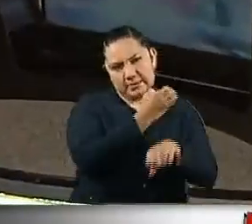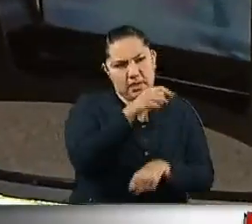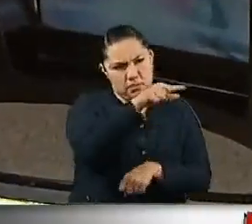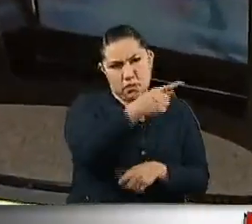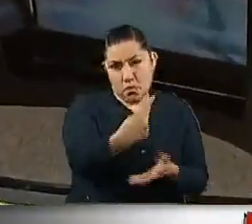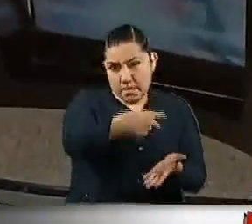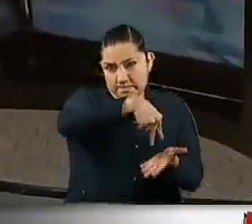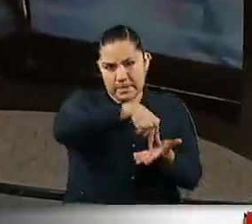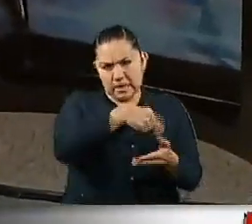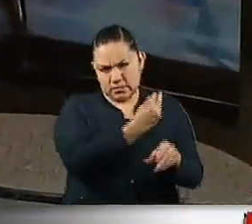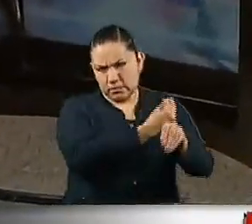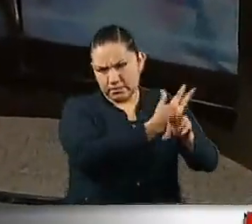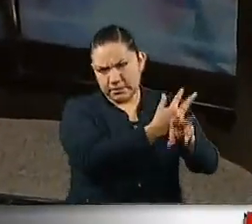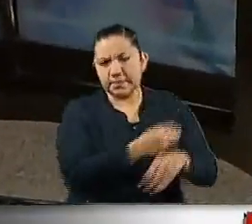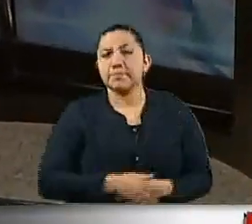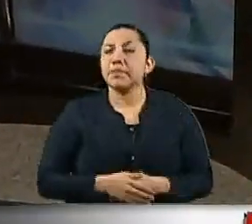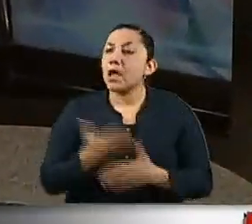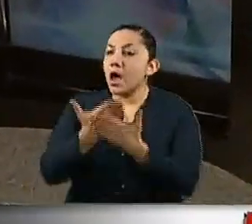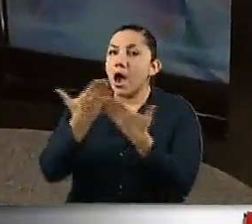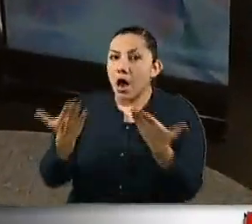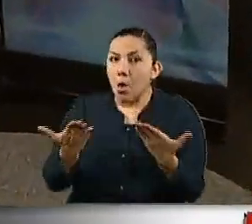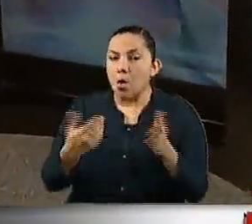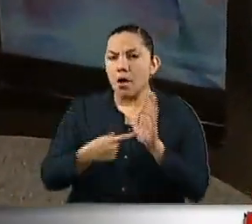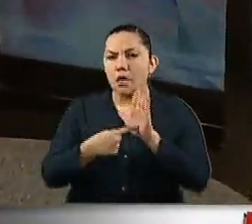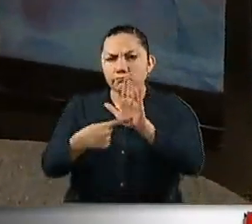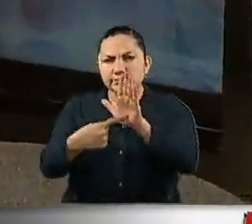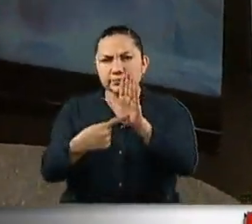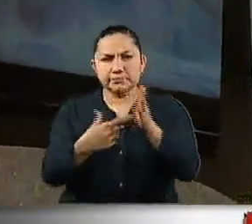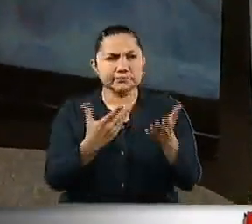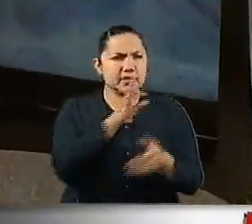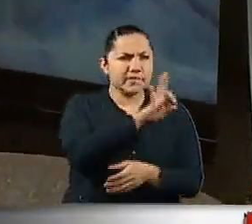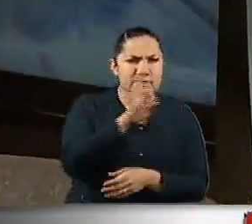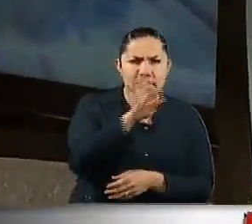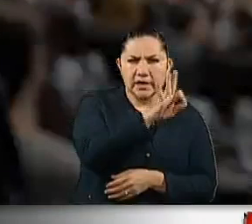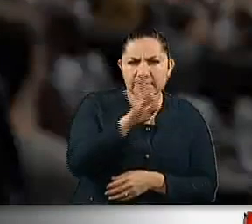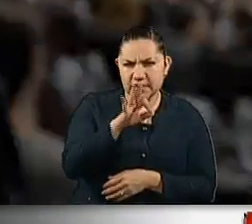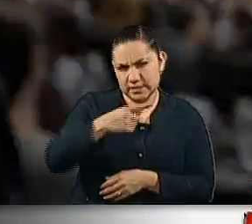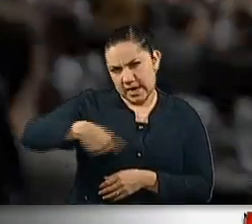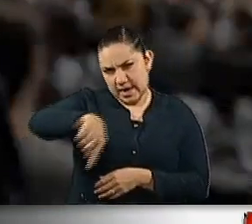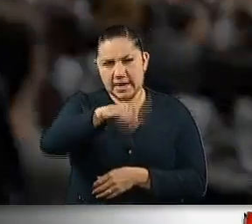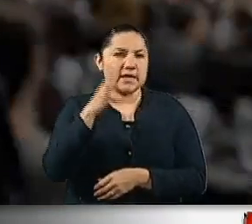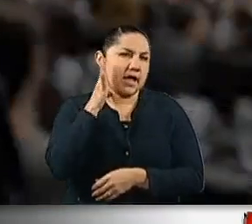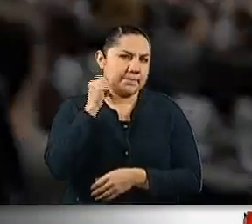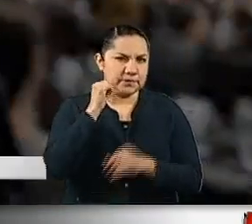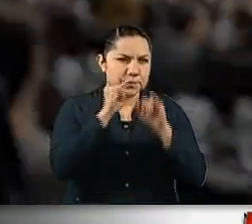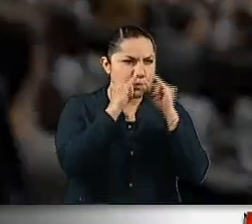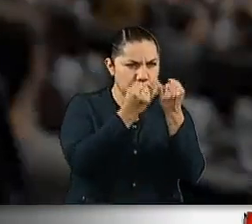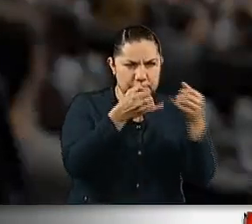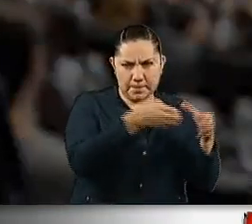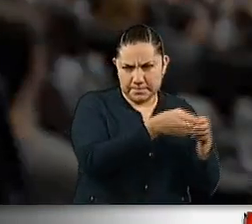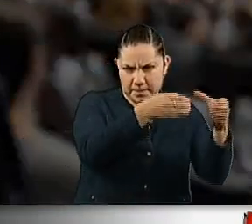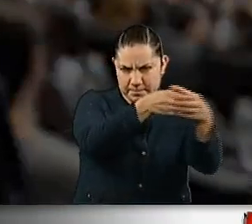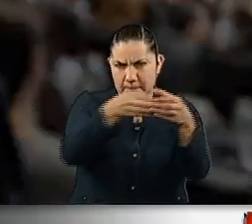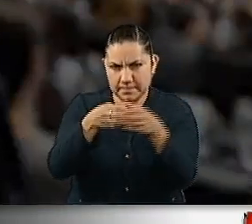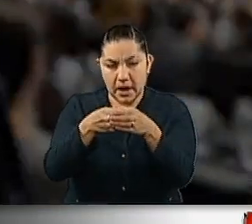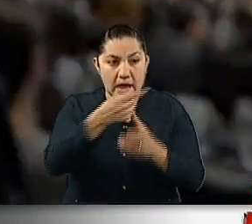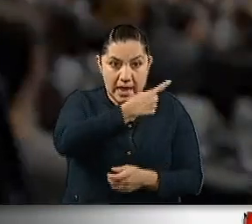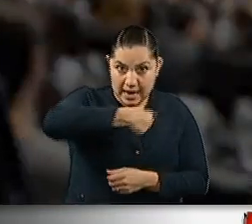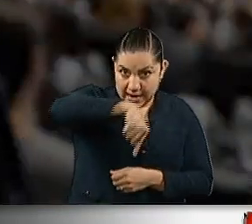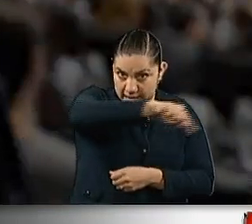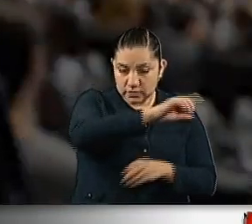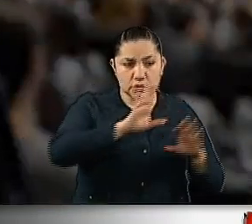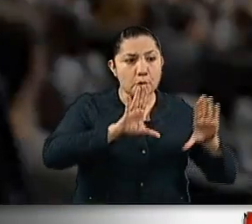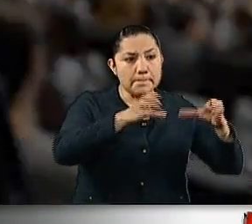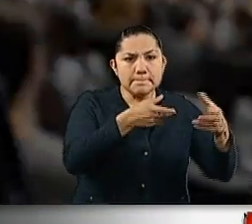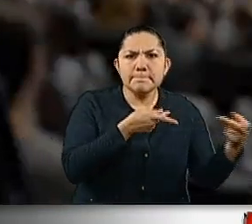vamos ahora al calendario de las reuniones plenarias del senado de la República en donde las y los legisladores definirán su agenda legislativa